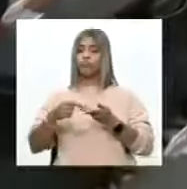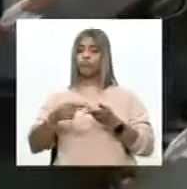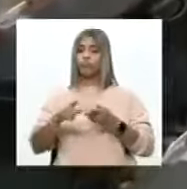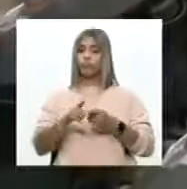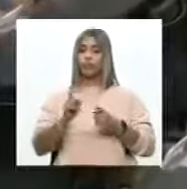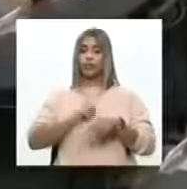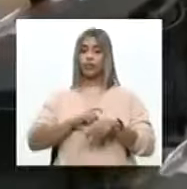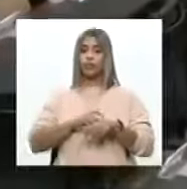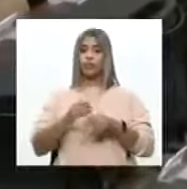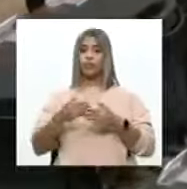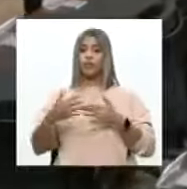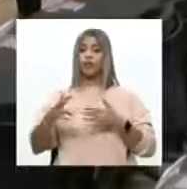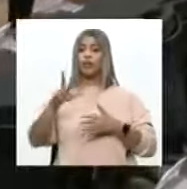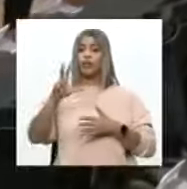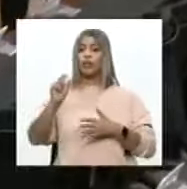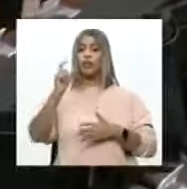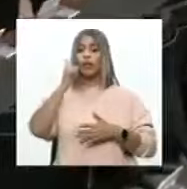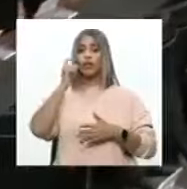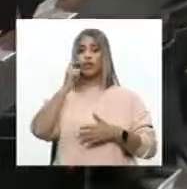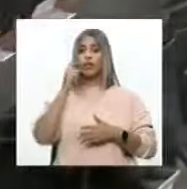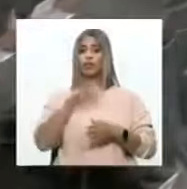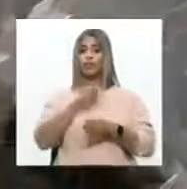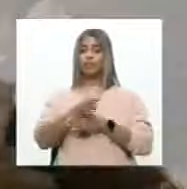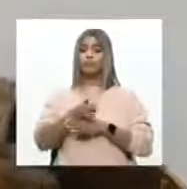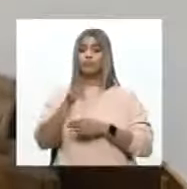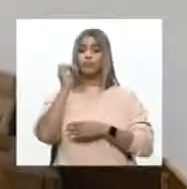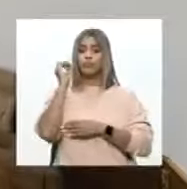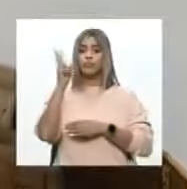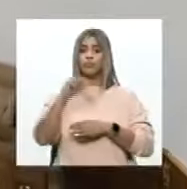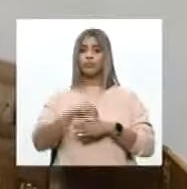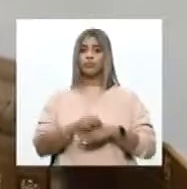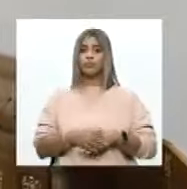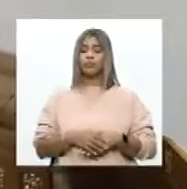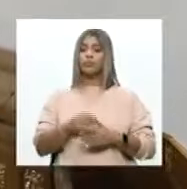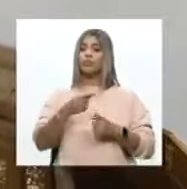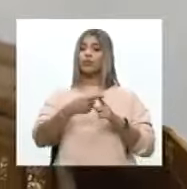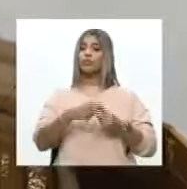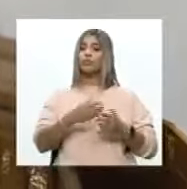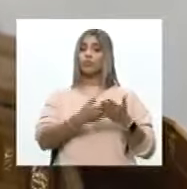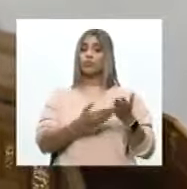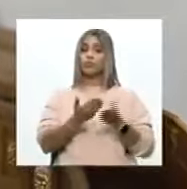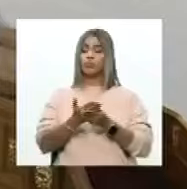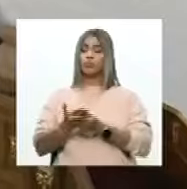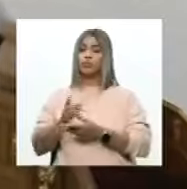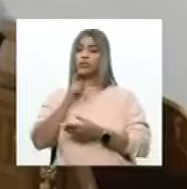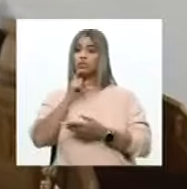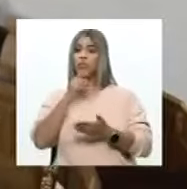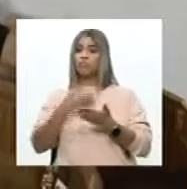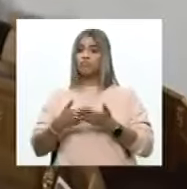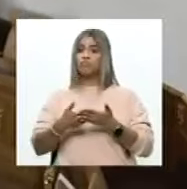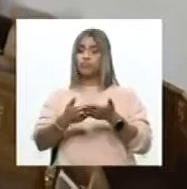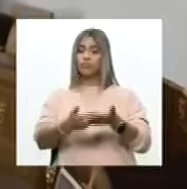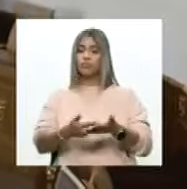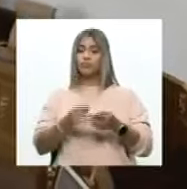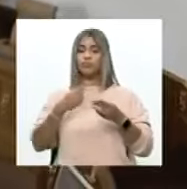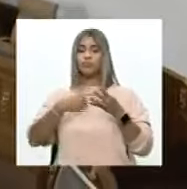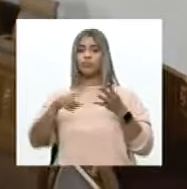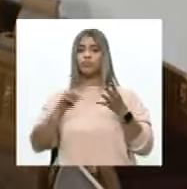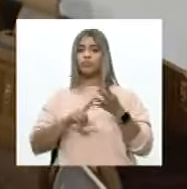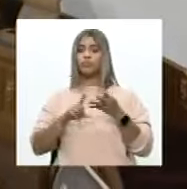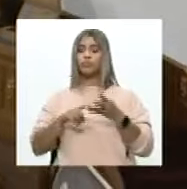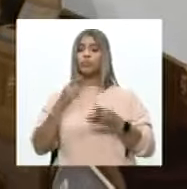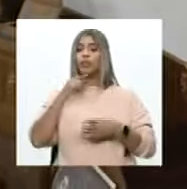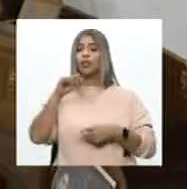en un lapso no mayor de 30 días ante la Asamblea Nacional los mejores candidatos postulados. Seguidamente,